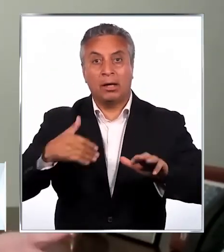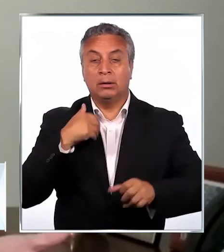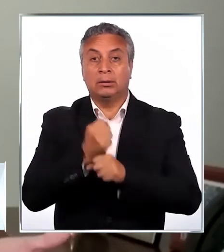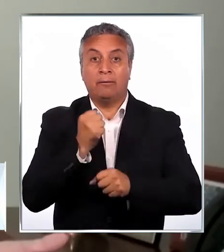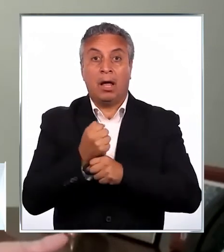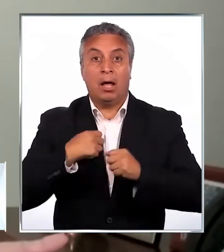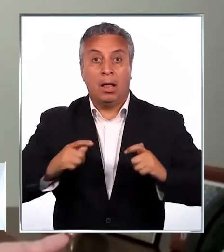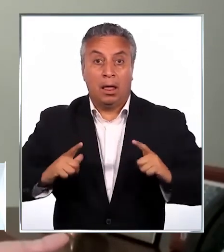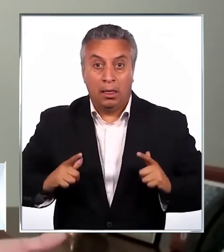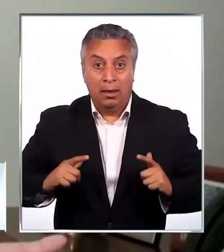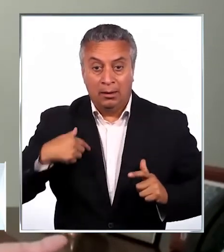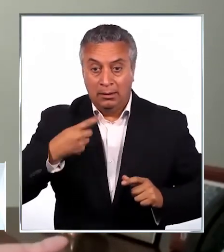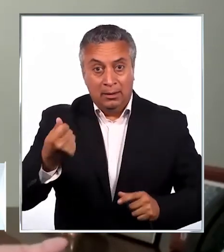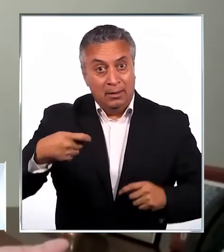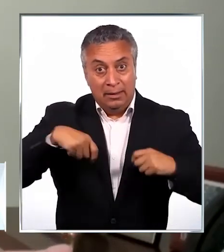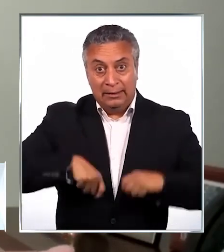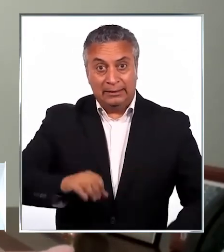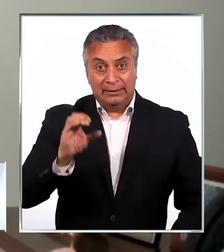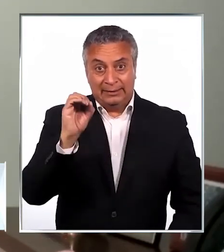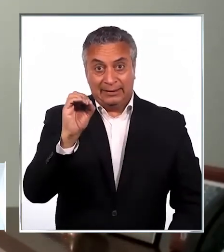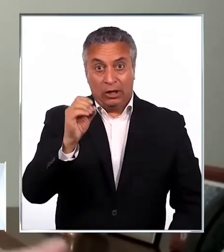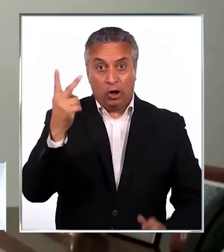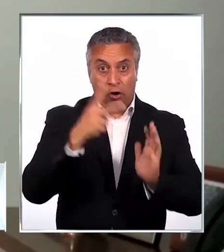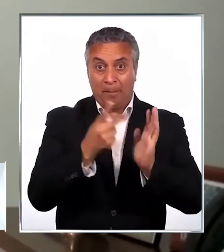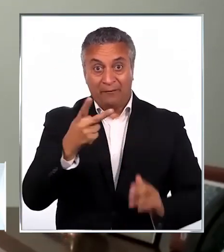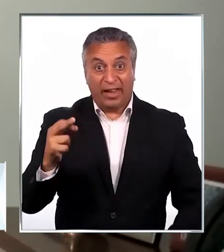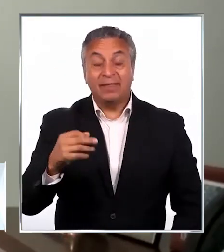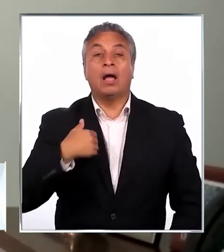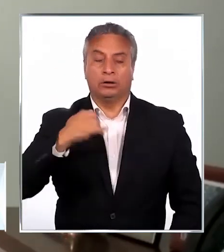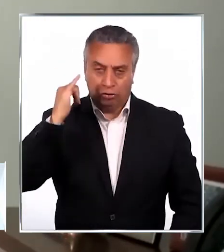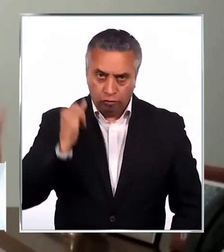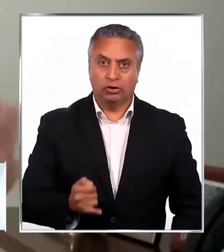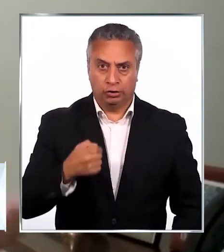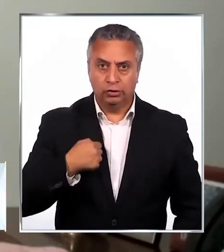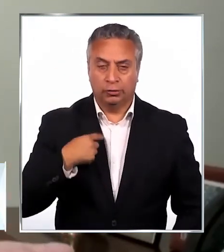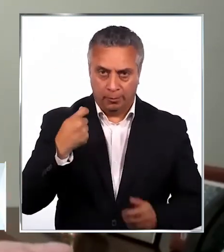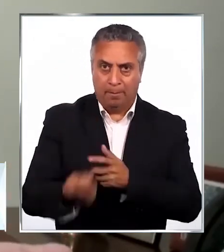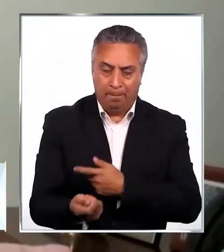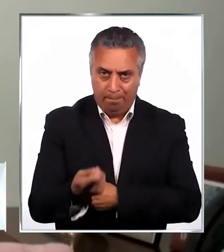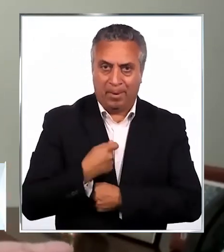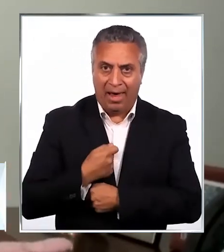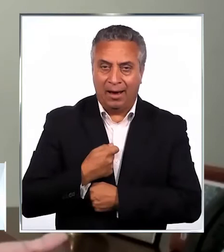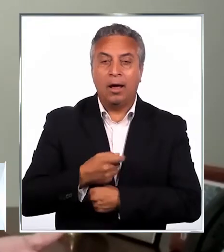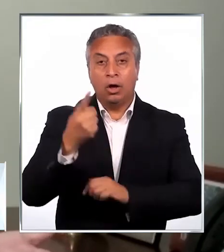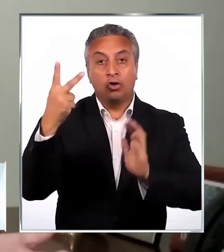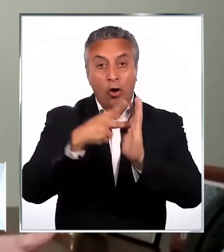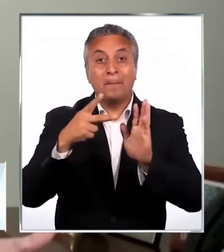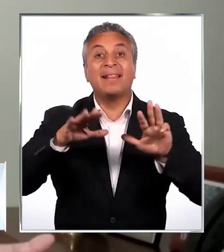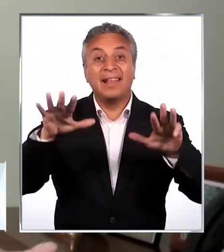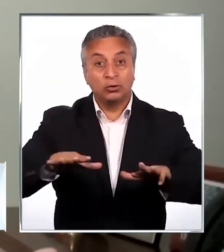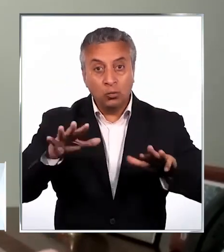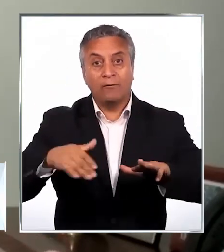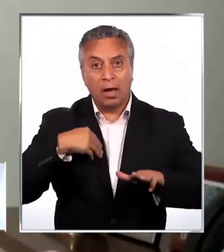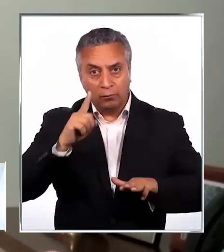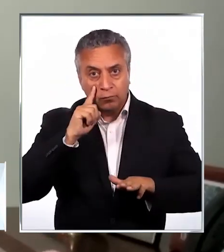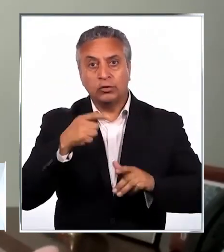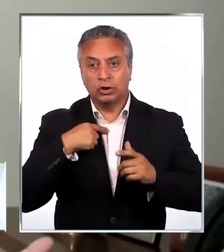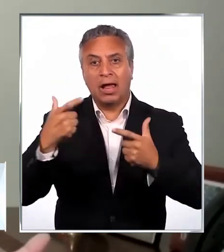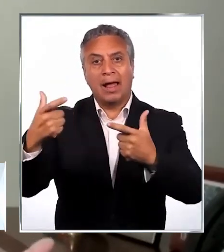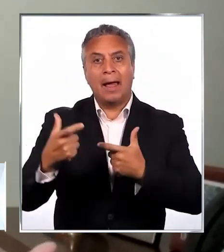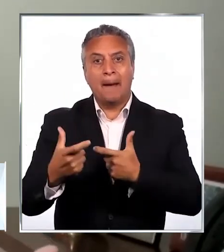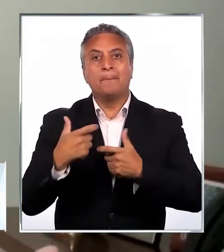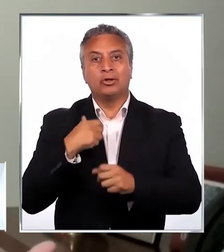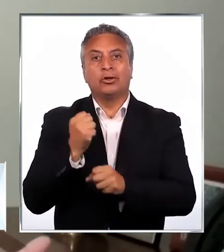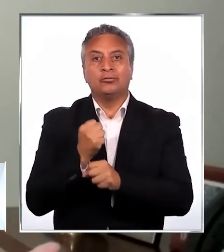y quedé cesante y estoy en ingreso cero en el 2020, califico. Si yo trabajaba el 2019 y estoy con ley de protección